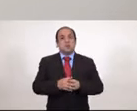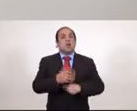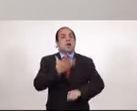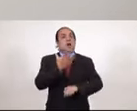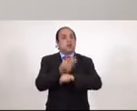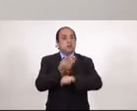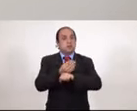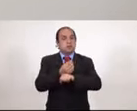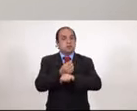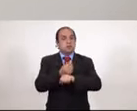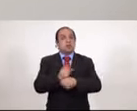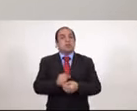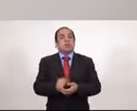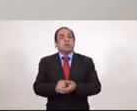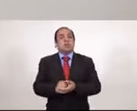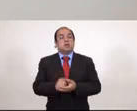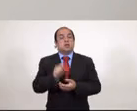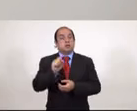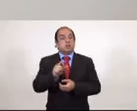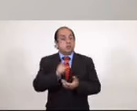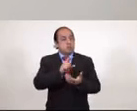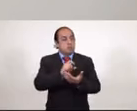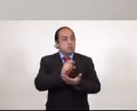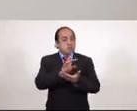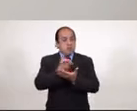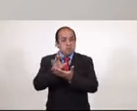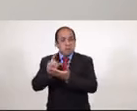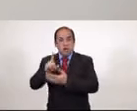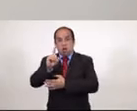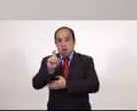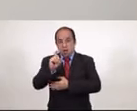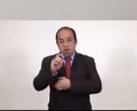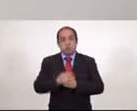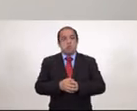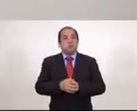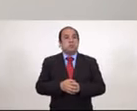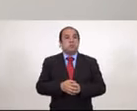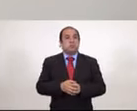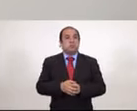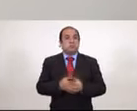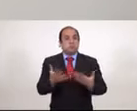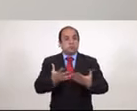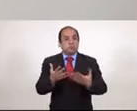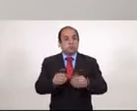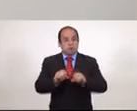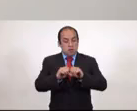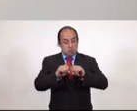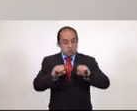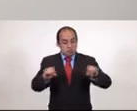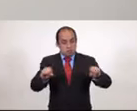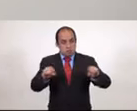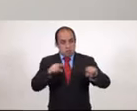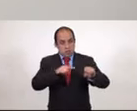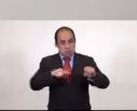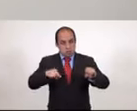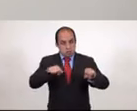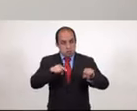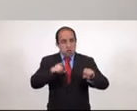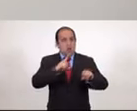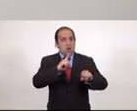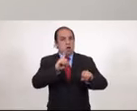el suministro de agua potable que se hace a través del agua que circula por este punto, uno de los